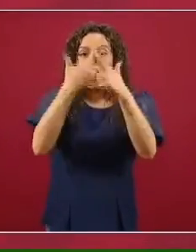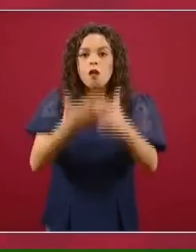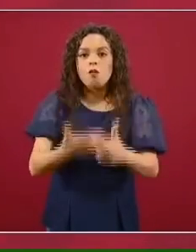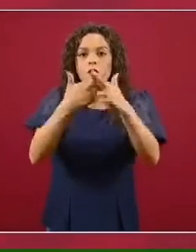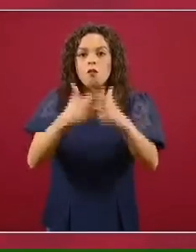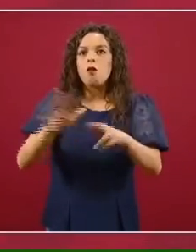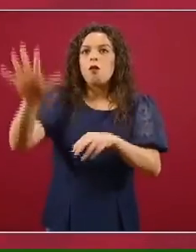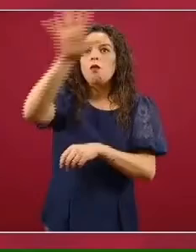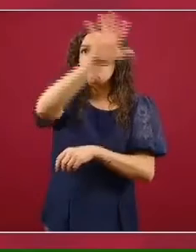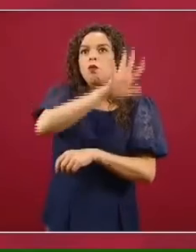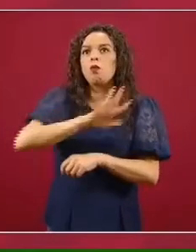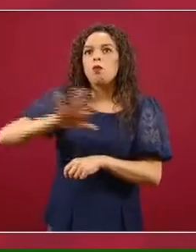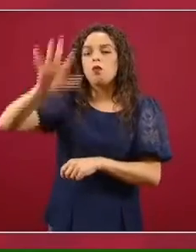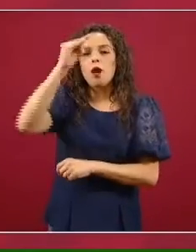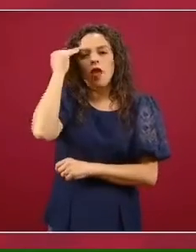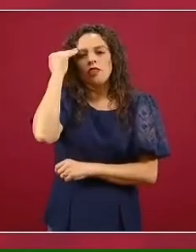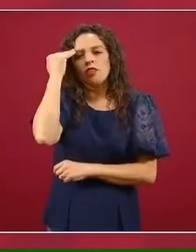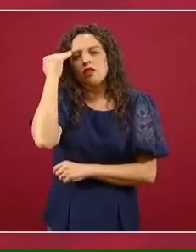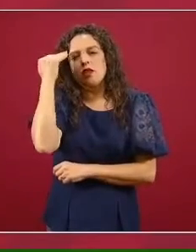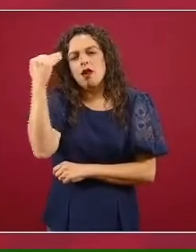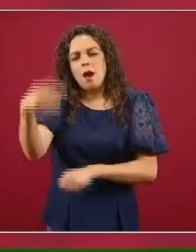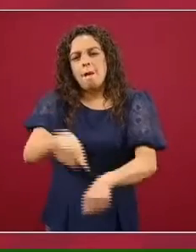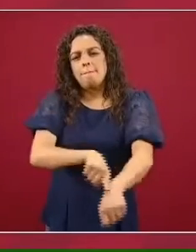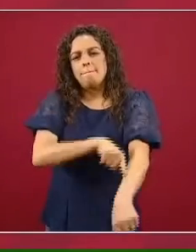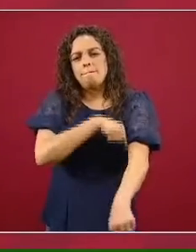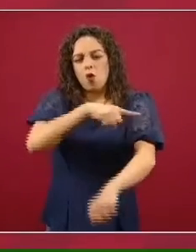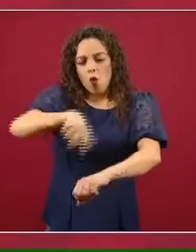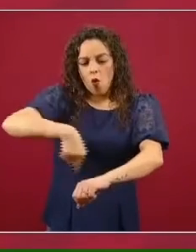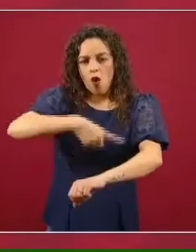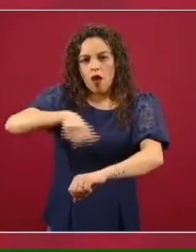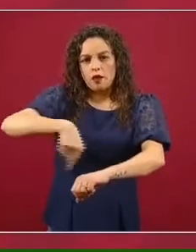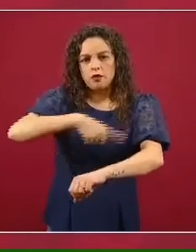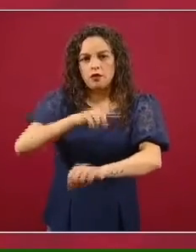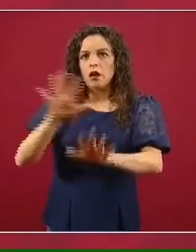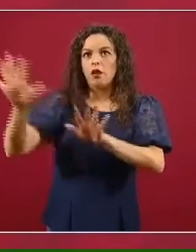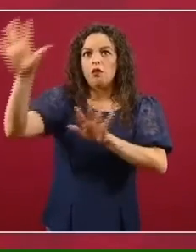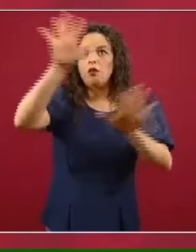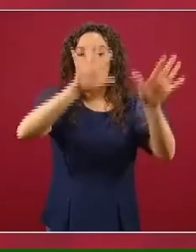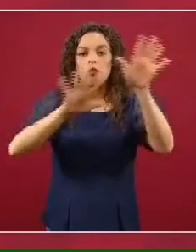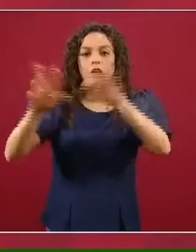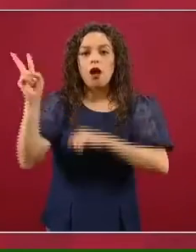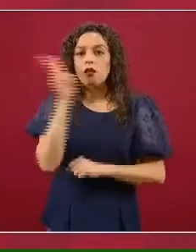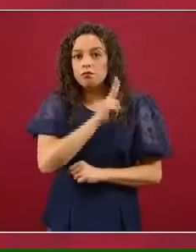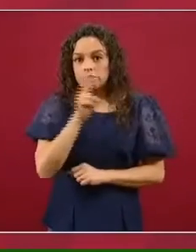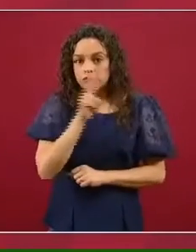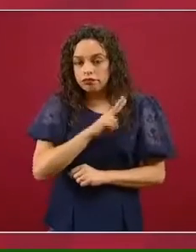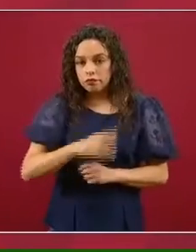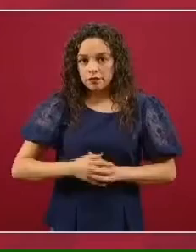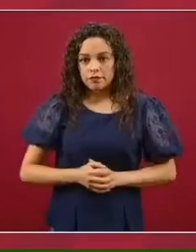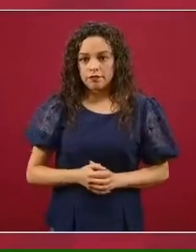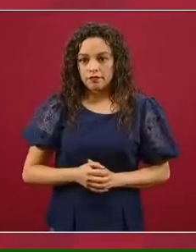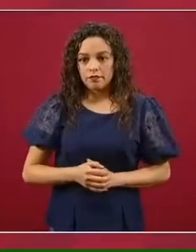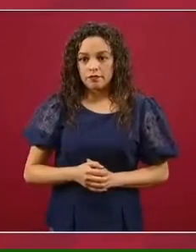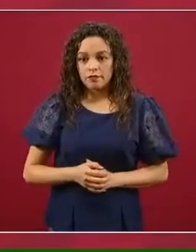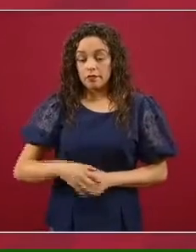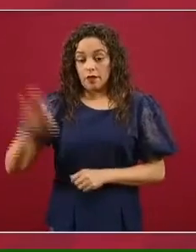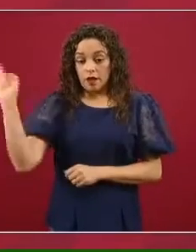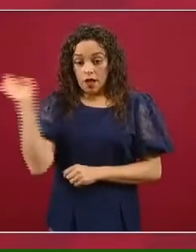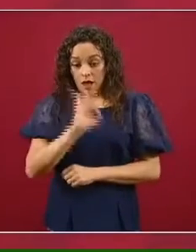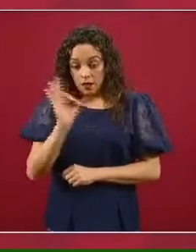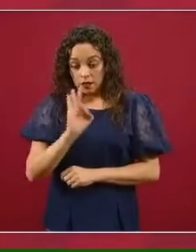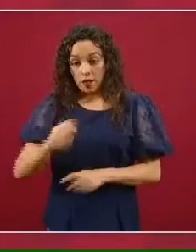aire, por varias horas. Y en la medida en que así ocurra, si es que provienen de una persona que esté viviendo